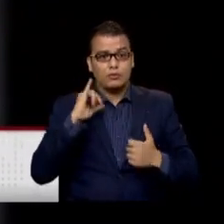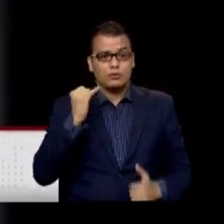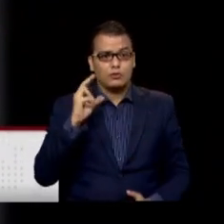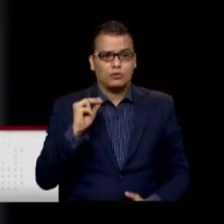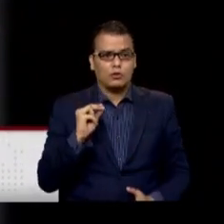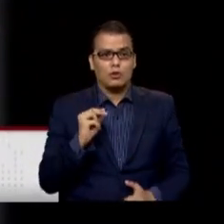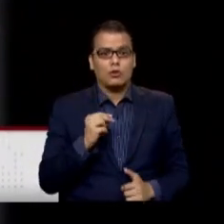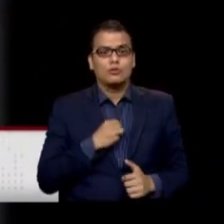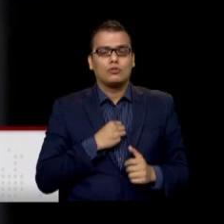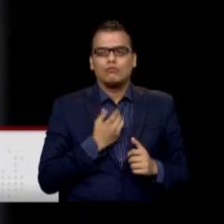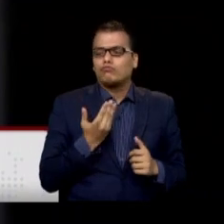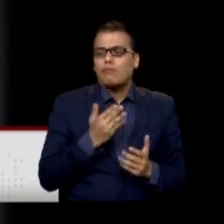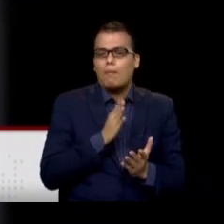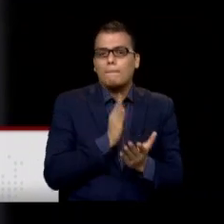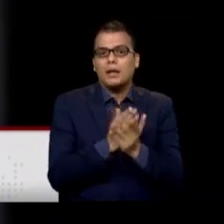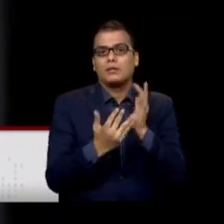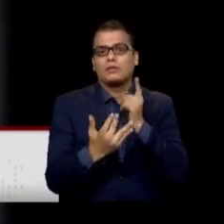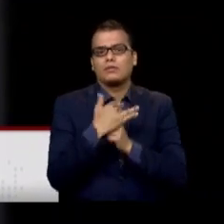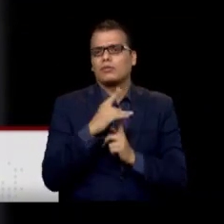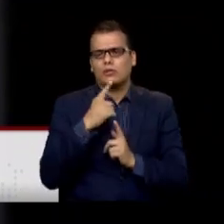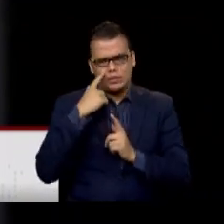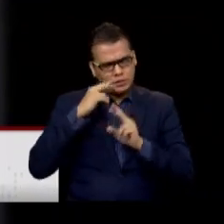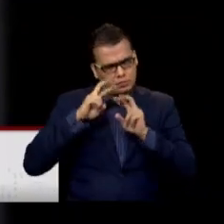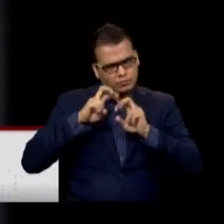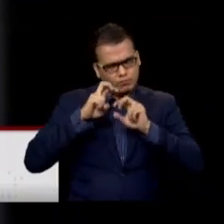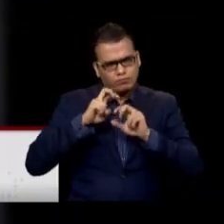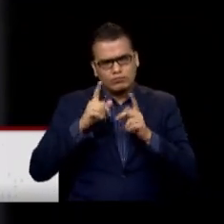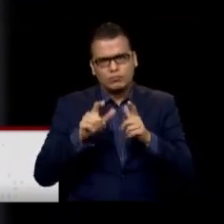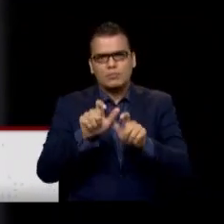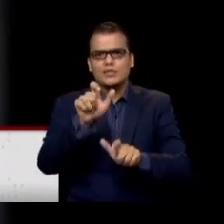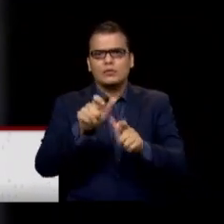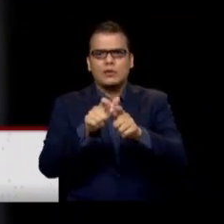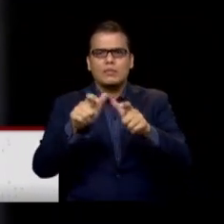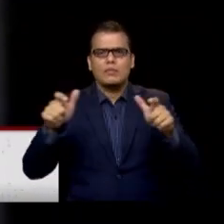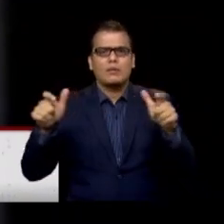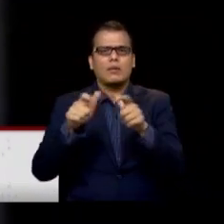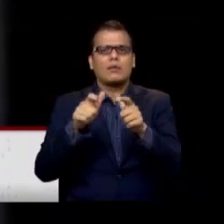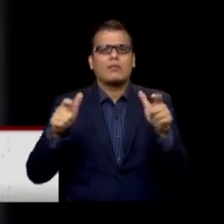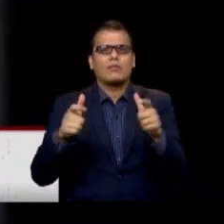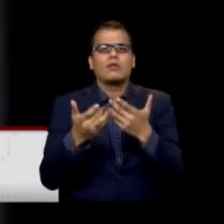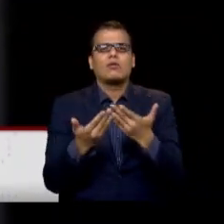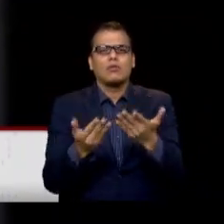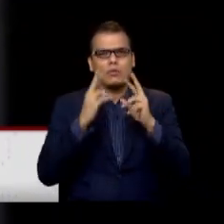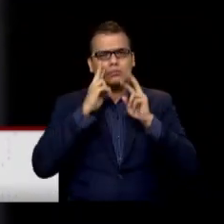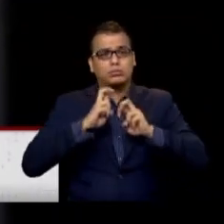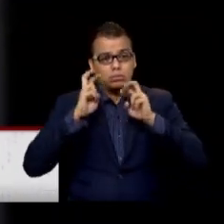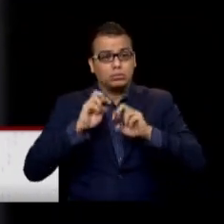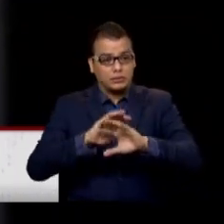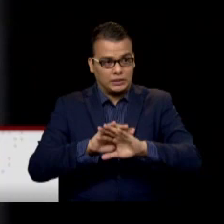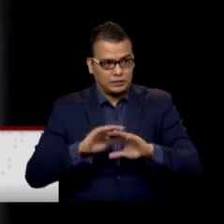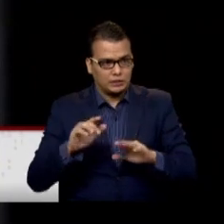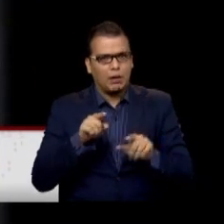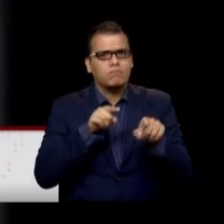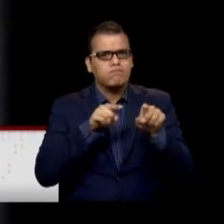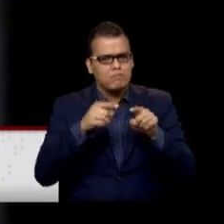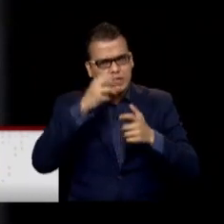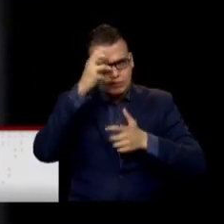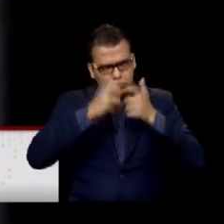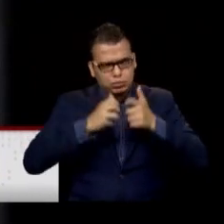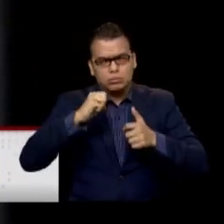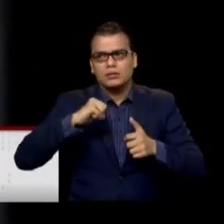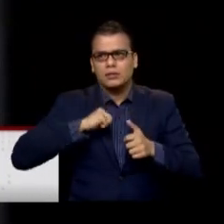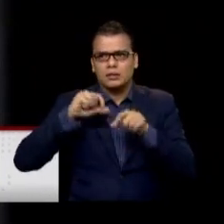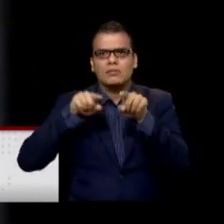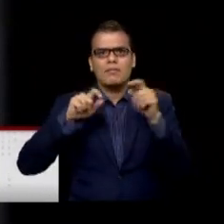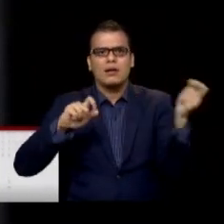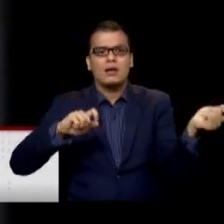primeros días y que lo que nos permite es hacer estudios demográficos, estudios poblacionales. Vamos a hacer pruebas rápidas, ya la compramos,